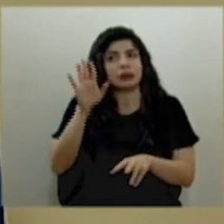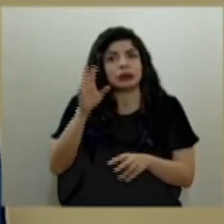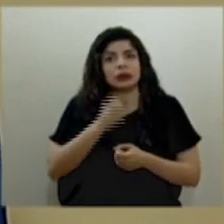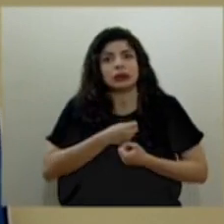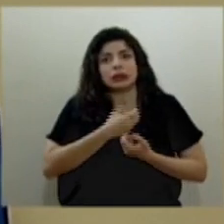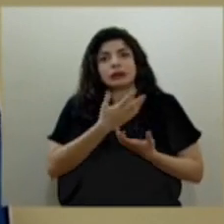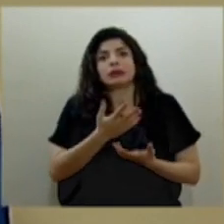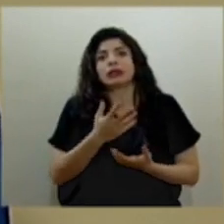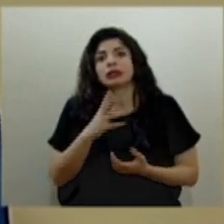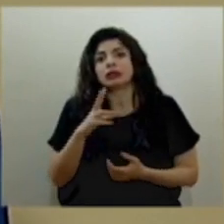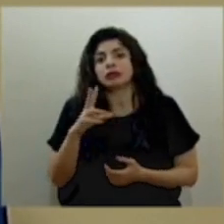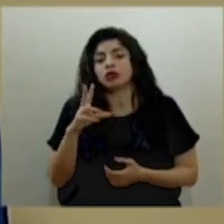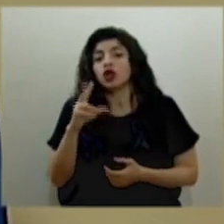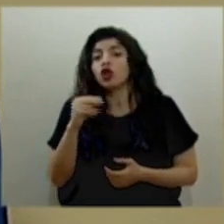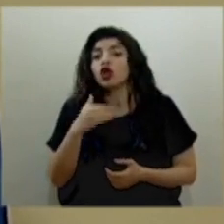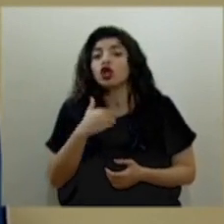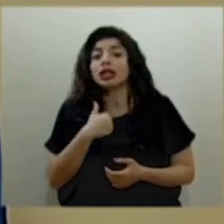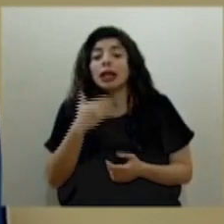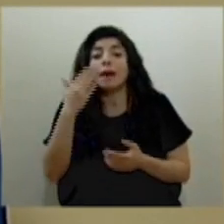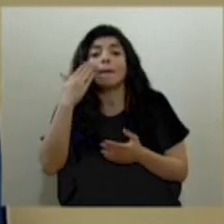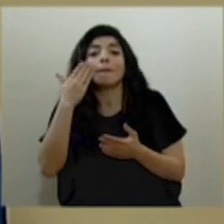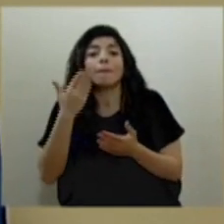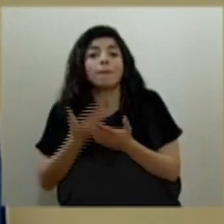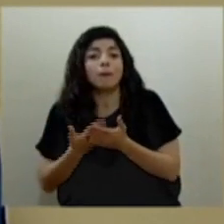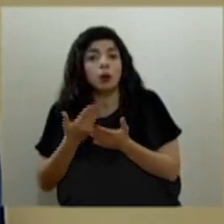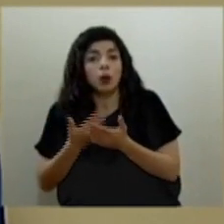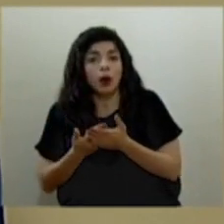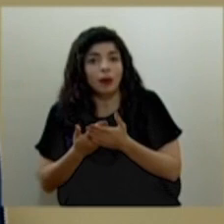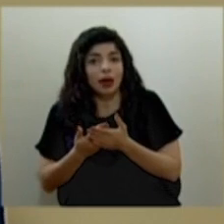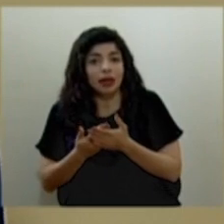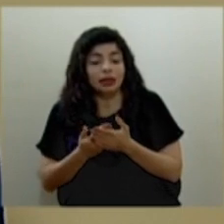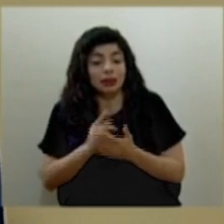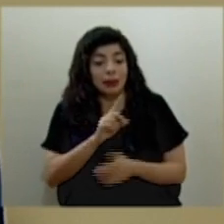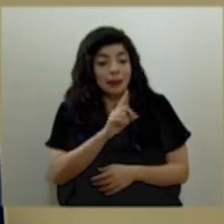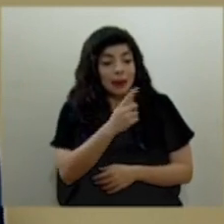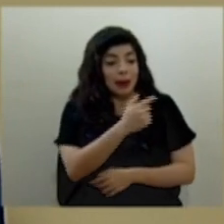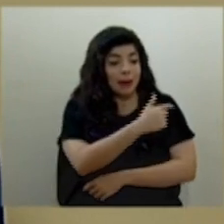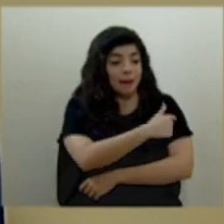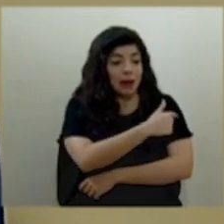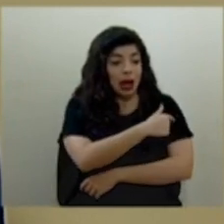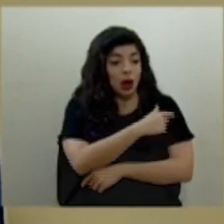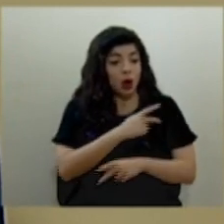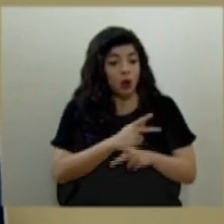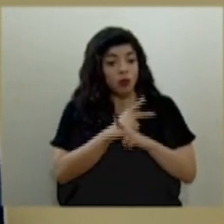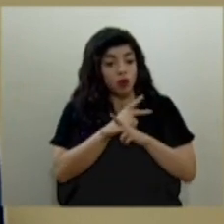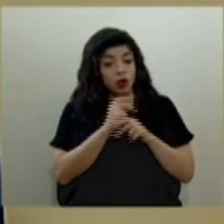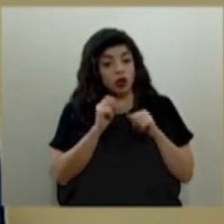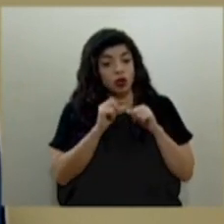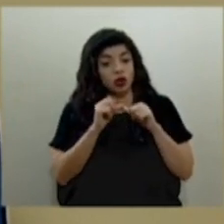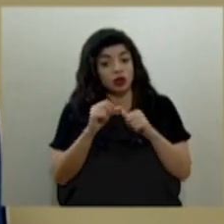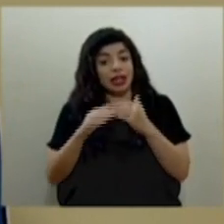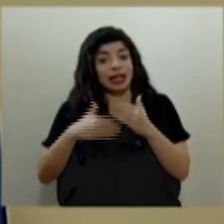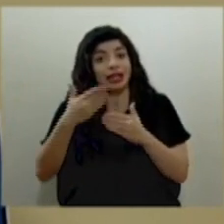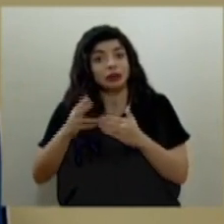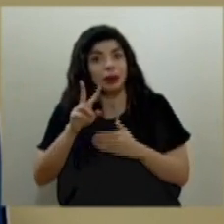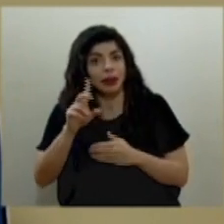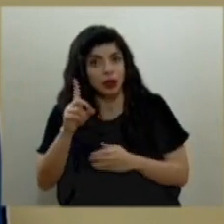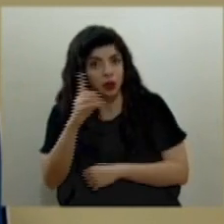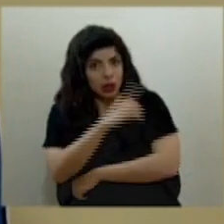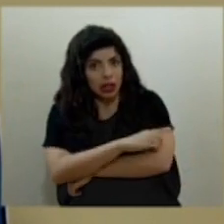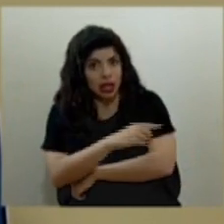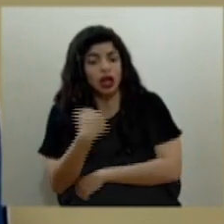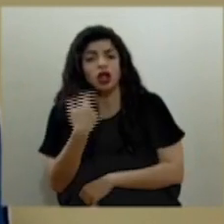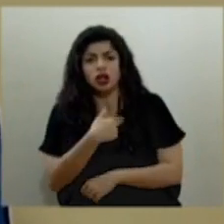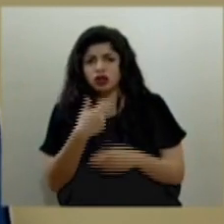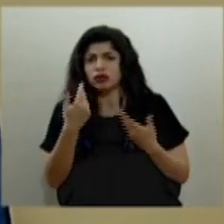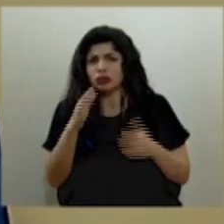que no tienen evidencia ellos de que la protección después de la primera dosis se mantenga después de 21 días. Nosotros ya